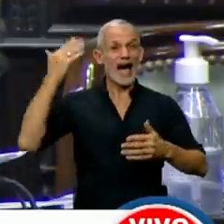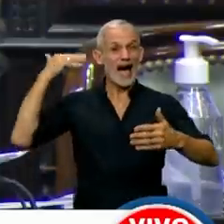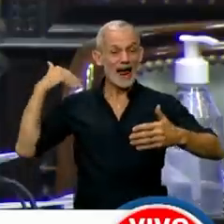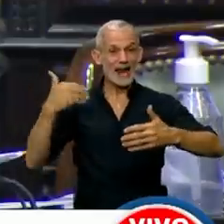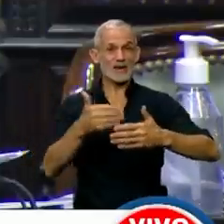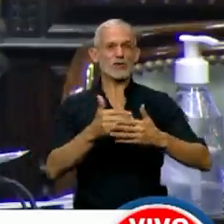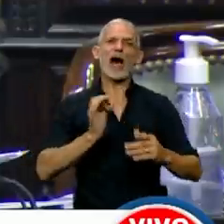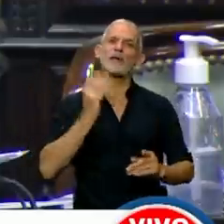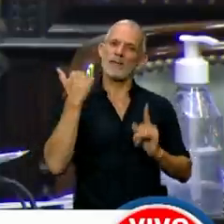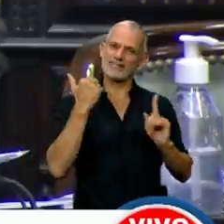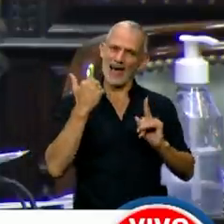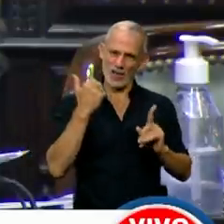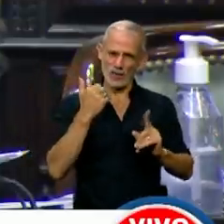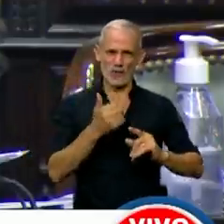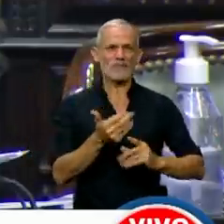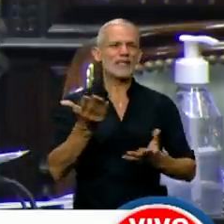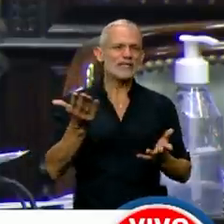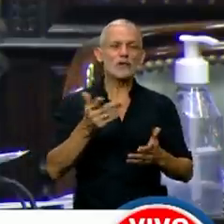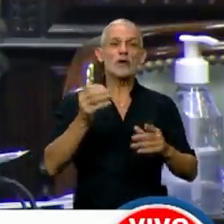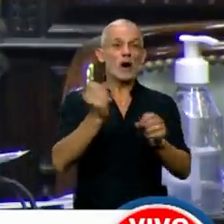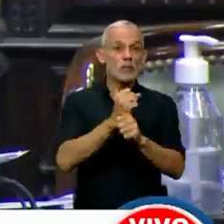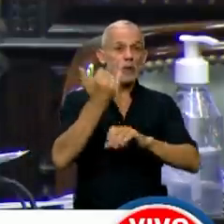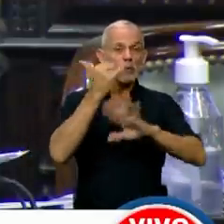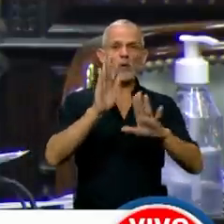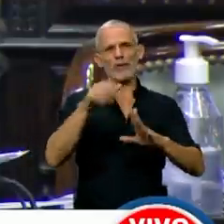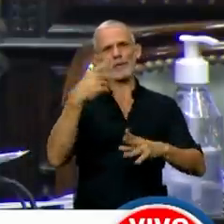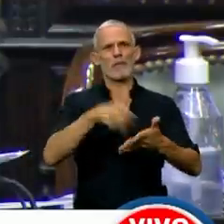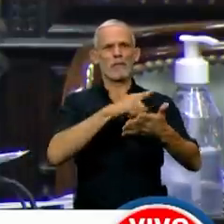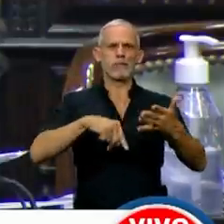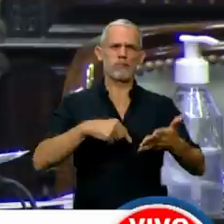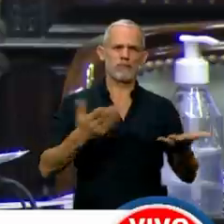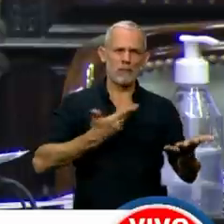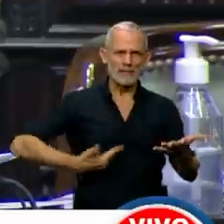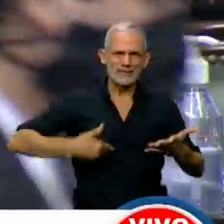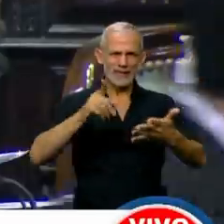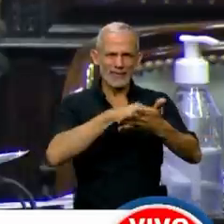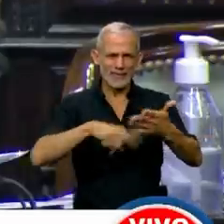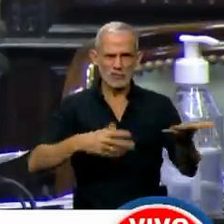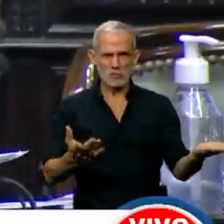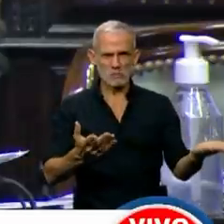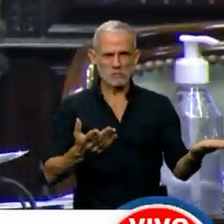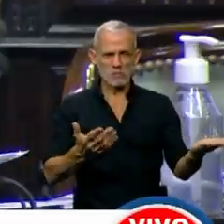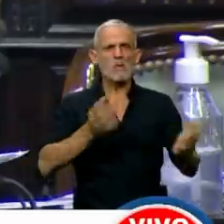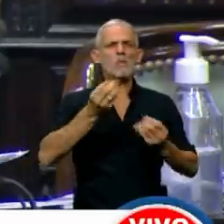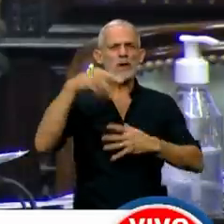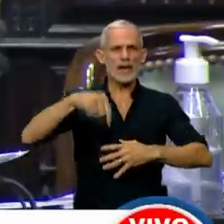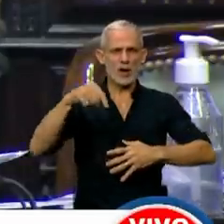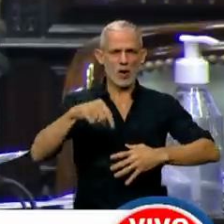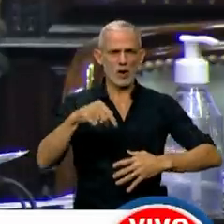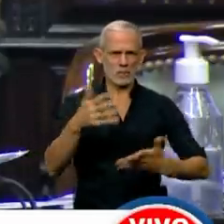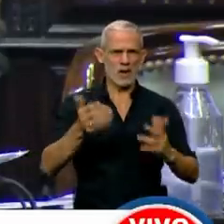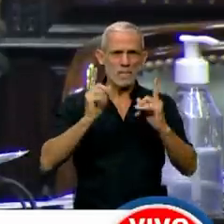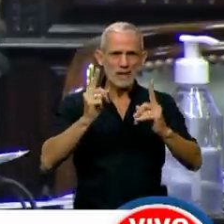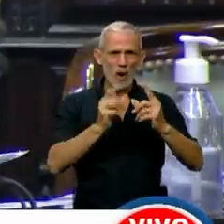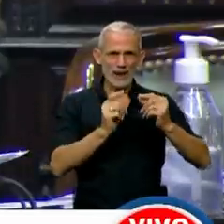o el año pasado ha sido sancionado y luego vetado por el presidente porque hoy con